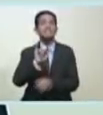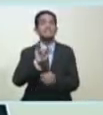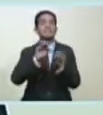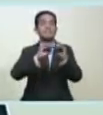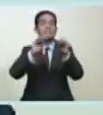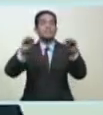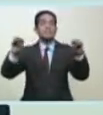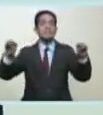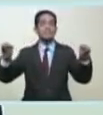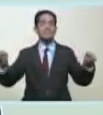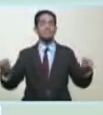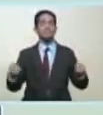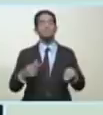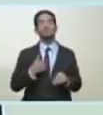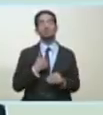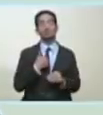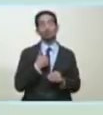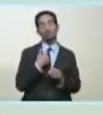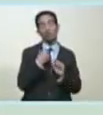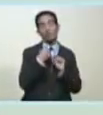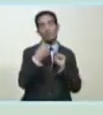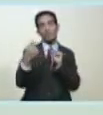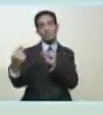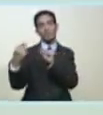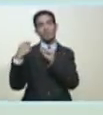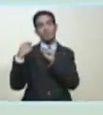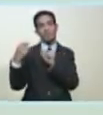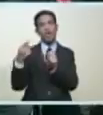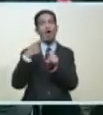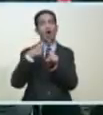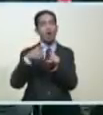Yo tengo relaciones de diálogo con diversos sectores de los Estados Unidos.